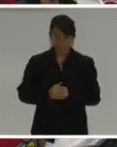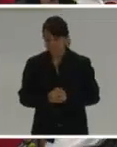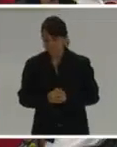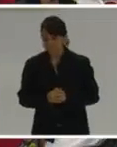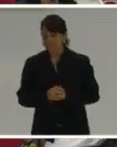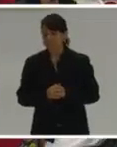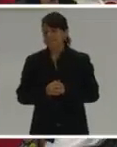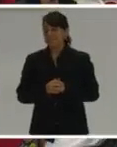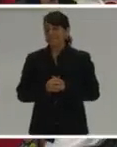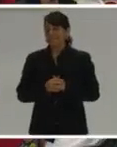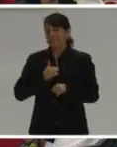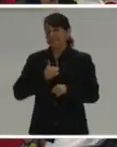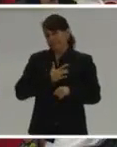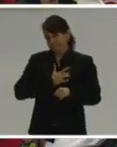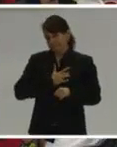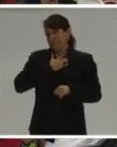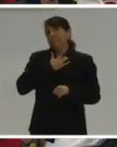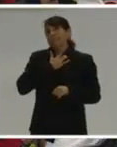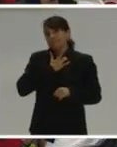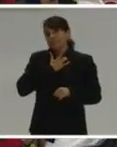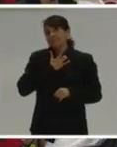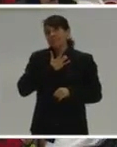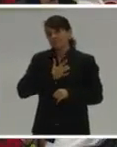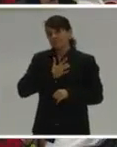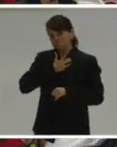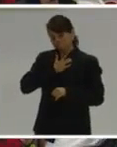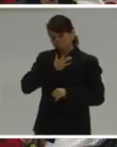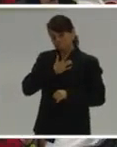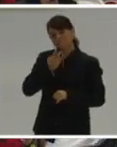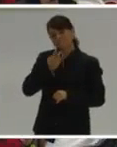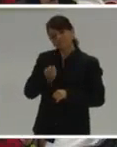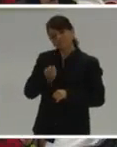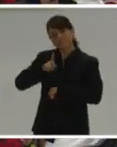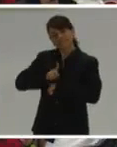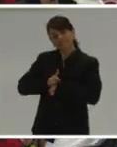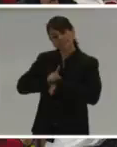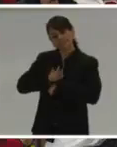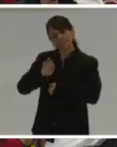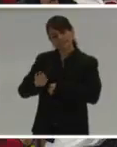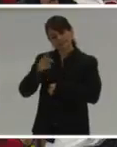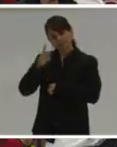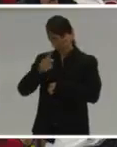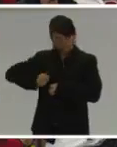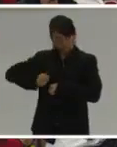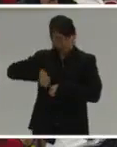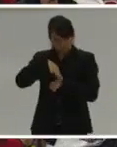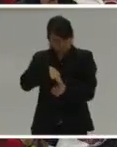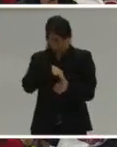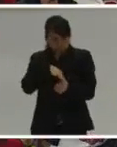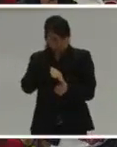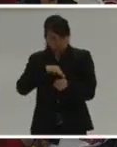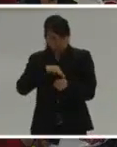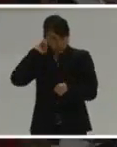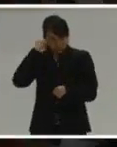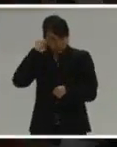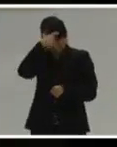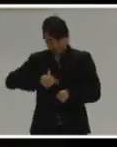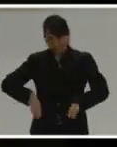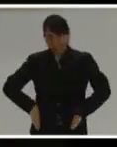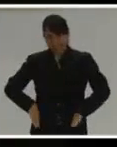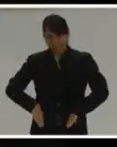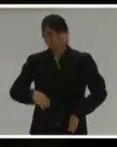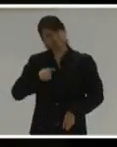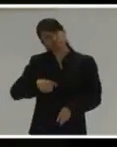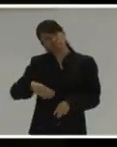esta fecha nos vuelve como indígenas a analizar nuestros retos y desafíos, nos obliga